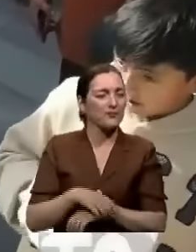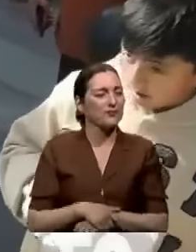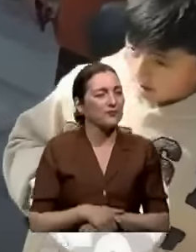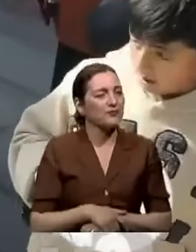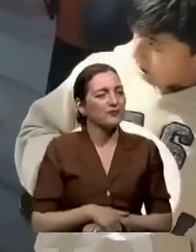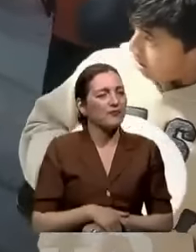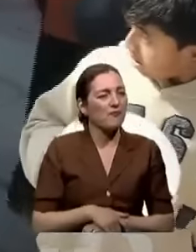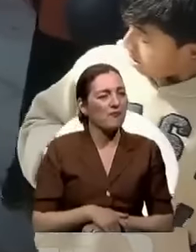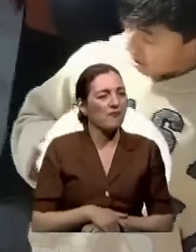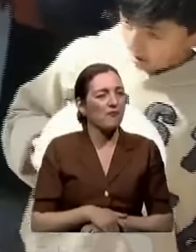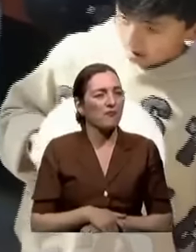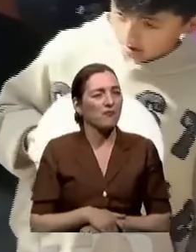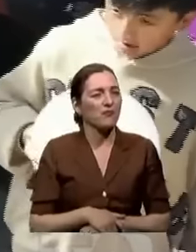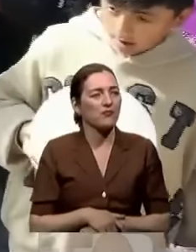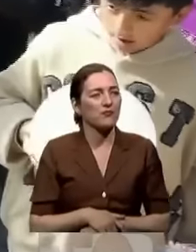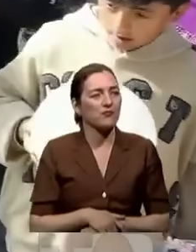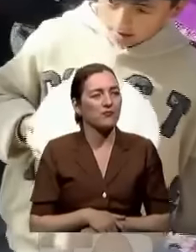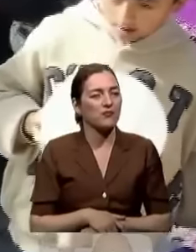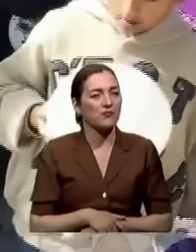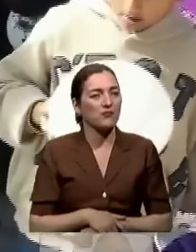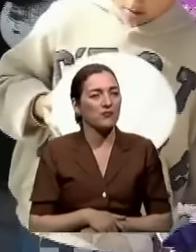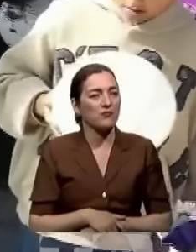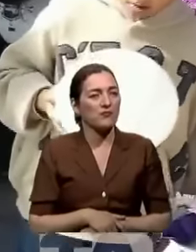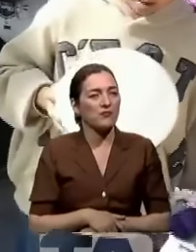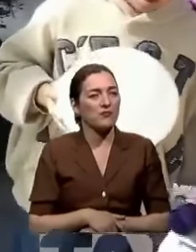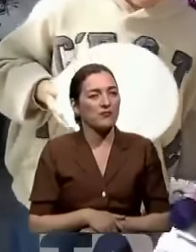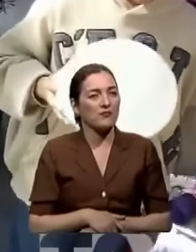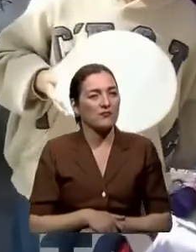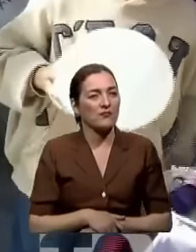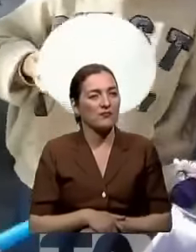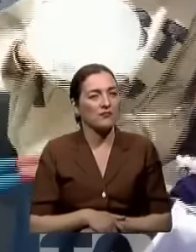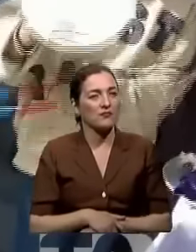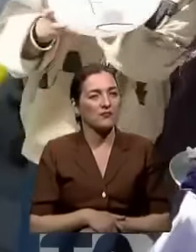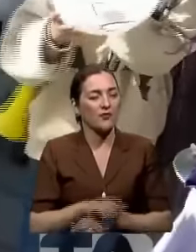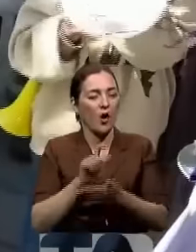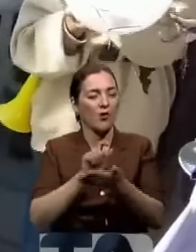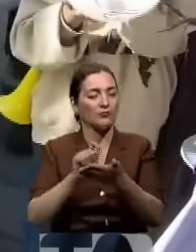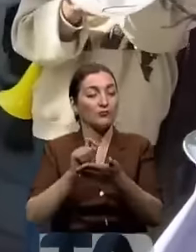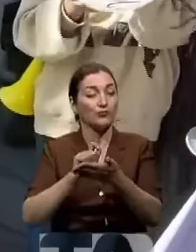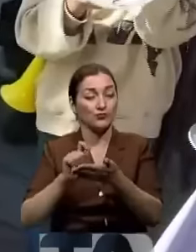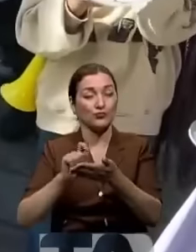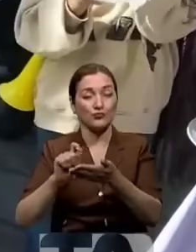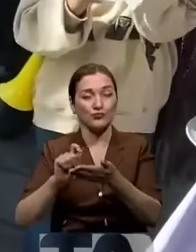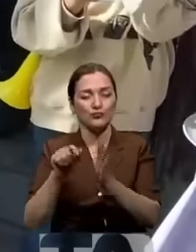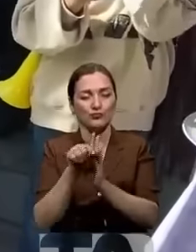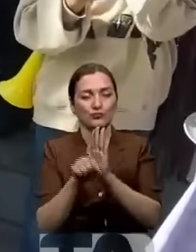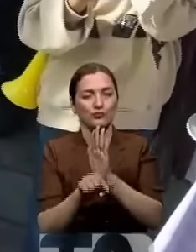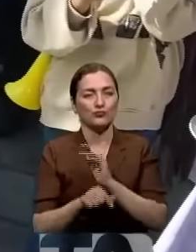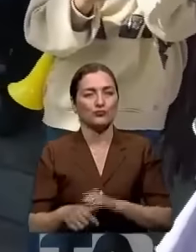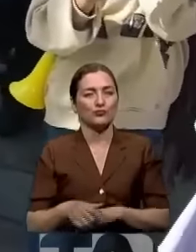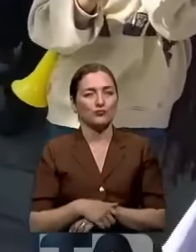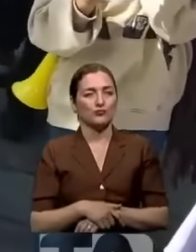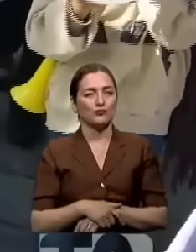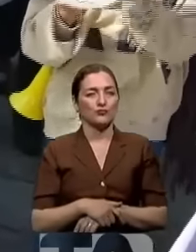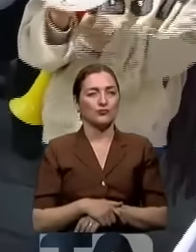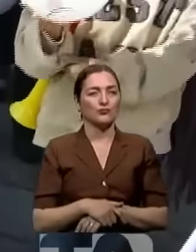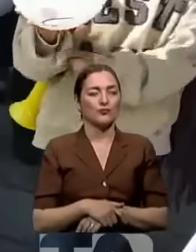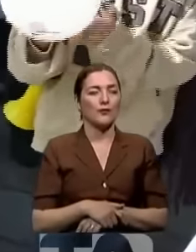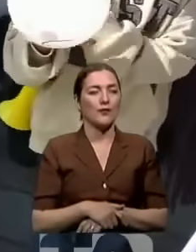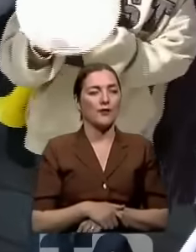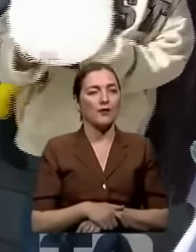favor, tienes ahí unas hojitas para que realices tus anotaciones también sobre todos estos detallitos que has encontrado tú. Vamos